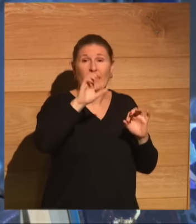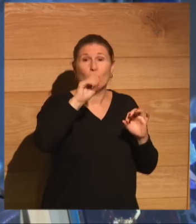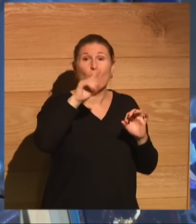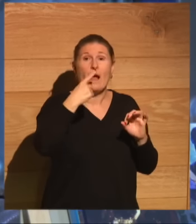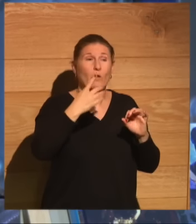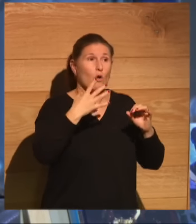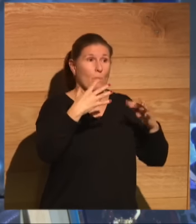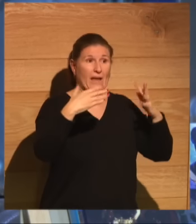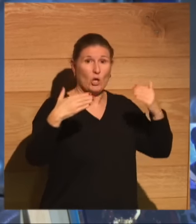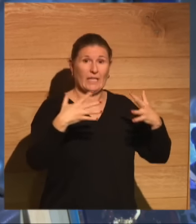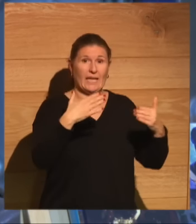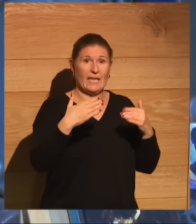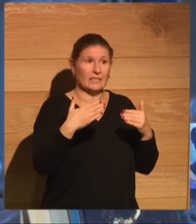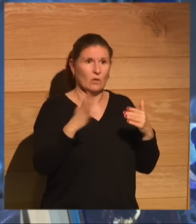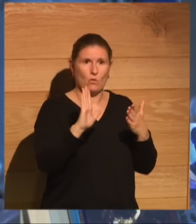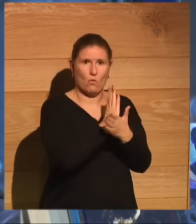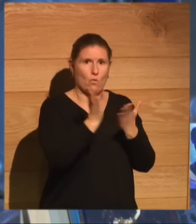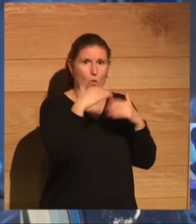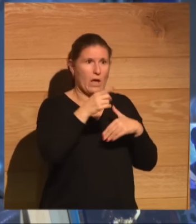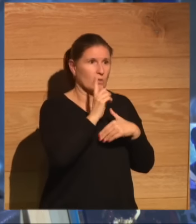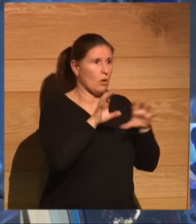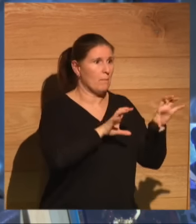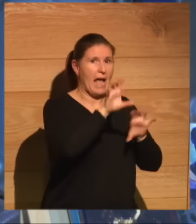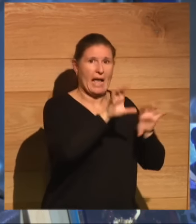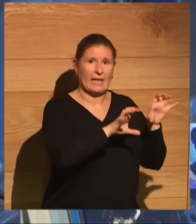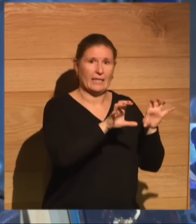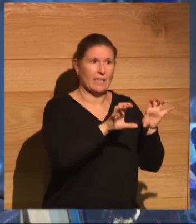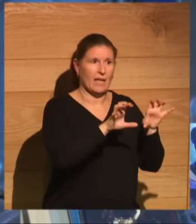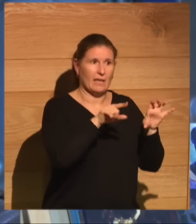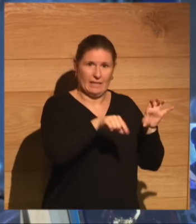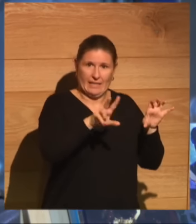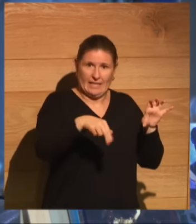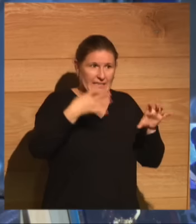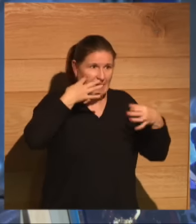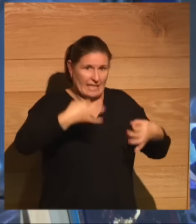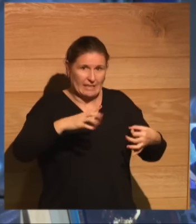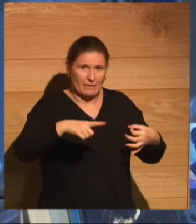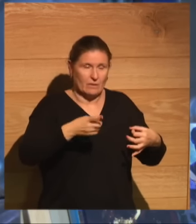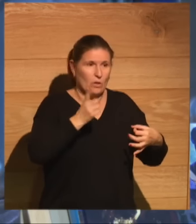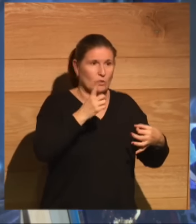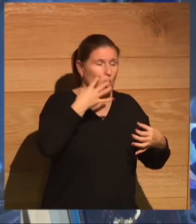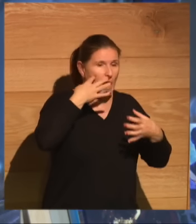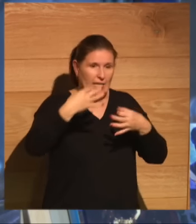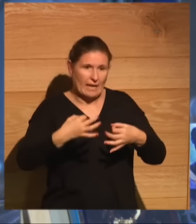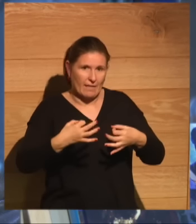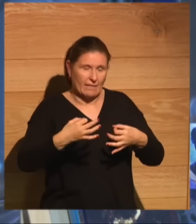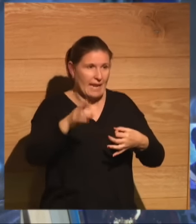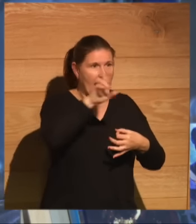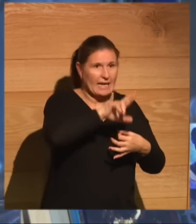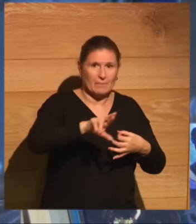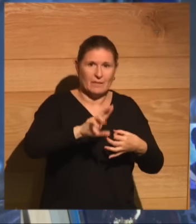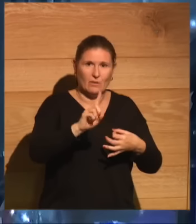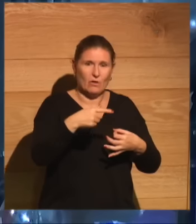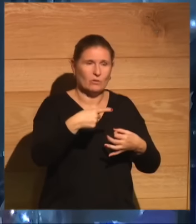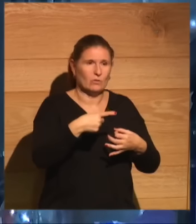línea de división. Eso es, cuando la maqueta directamente muestra la realidad y no es simplemente un trasunto de la realidad repite. Y estás entrando